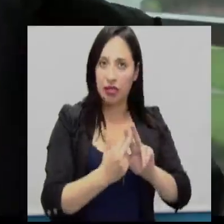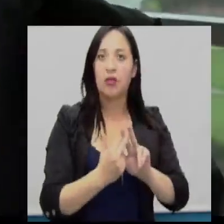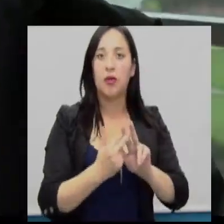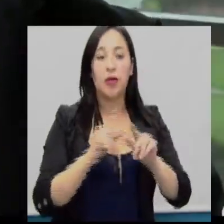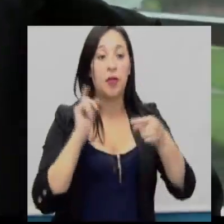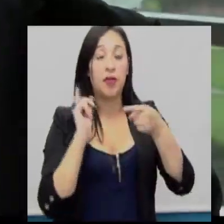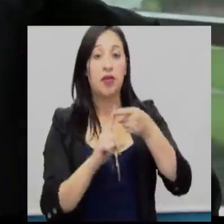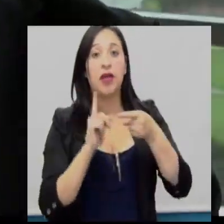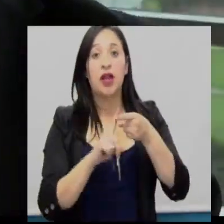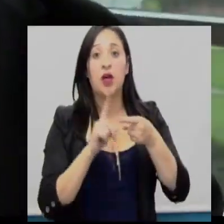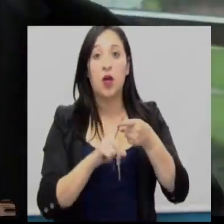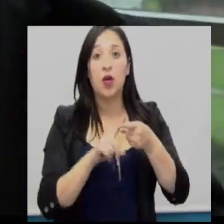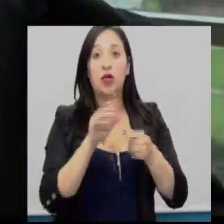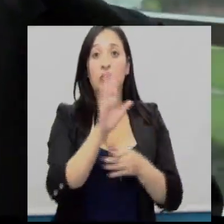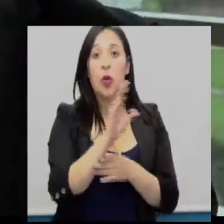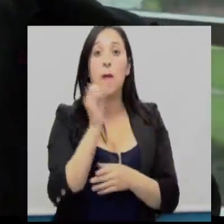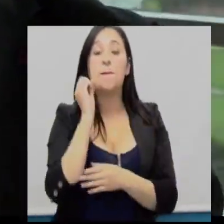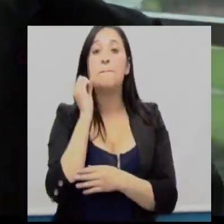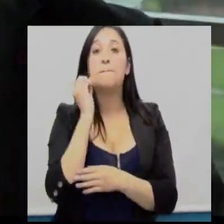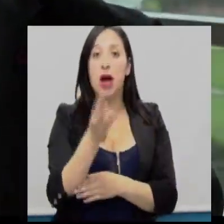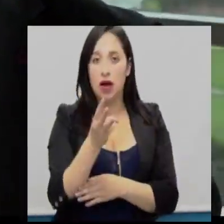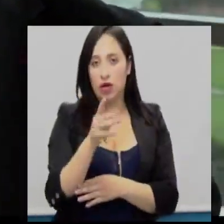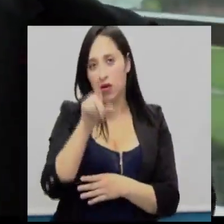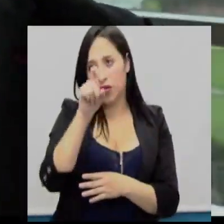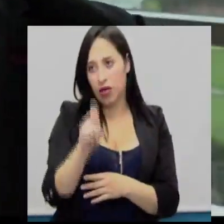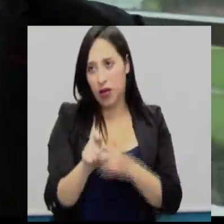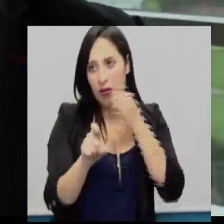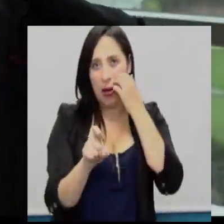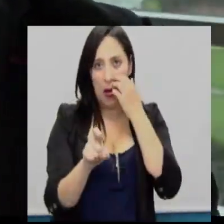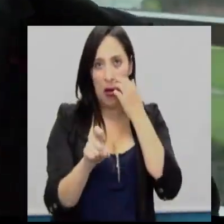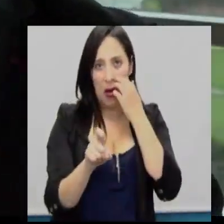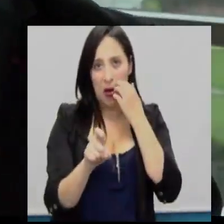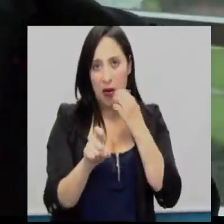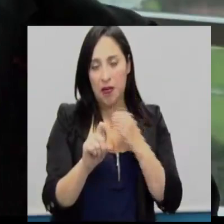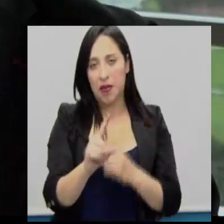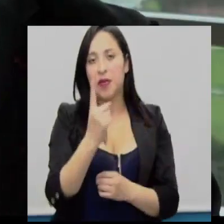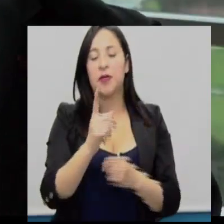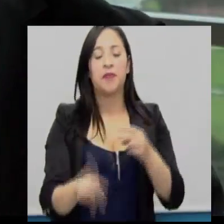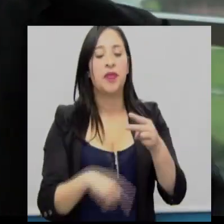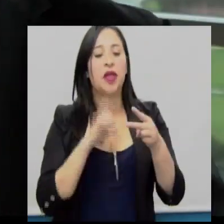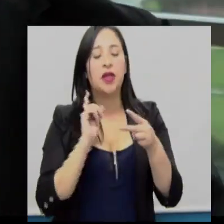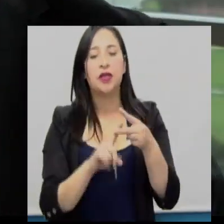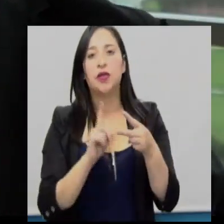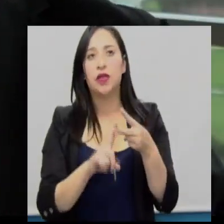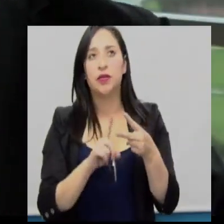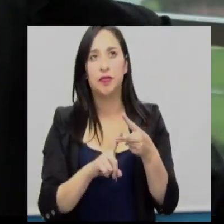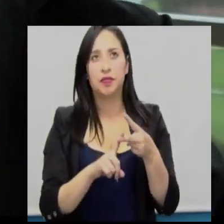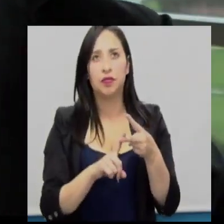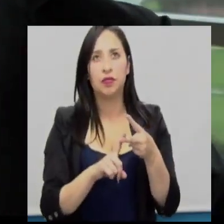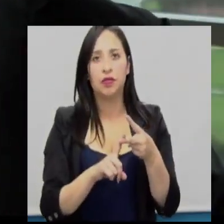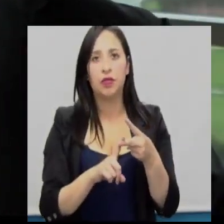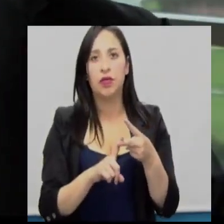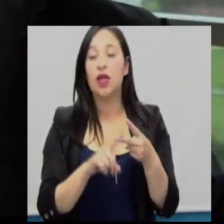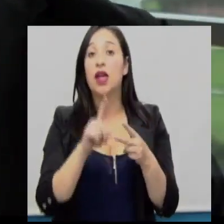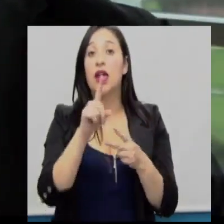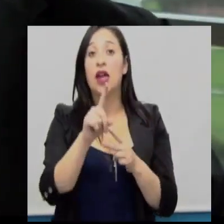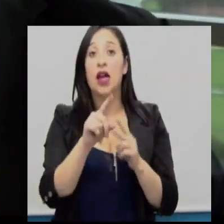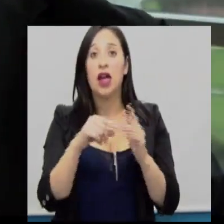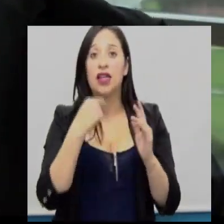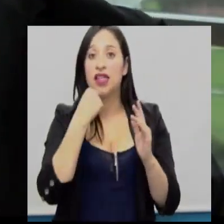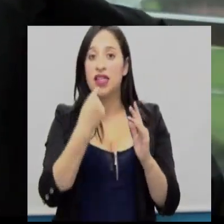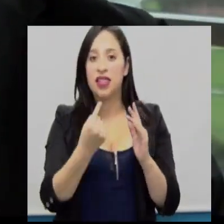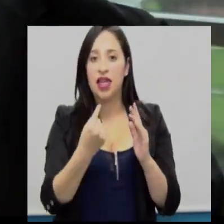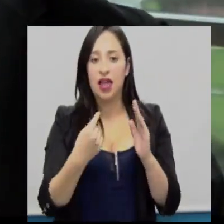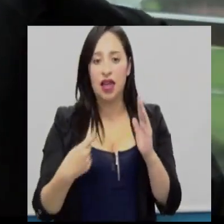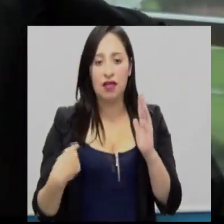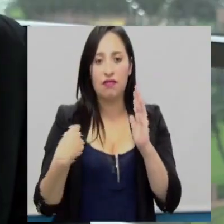socio que debería ser un banco de primer piso. Findeter funciona como un banco de segundo piso. La segunda, se eliminaba la